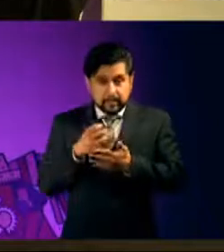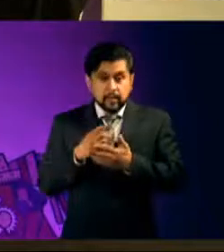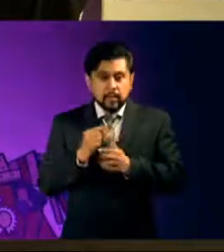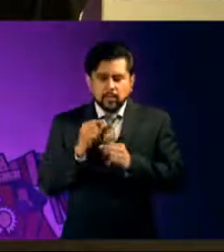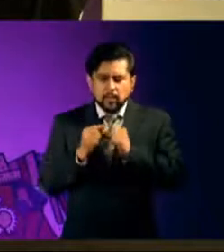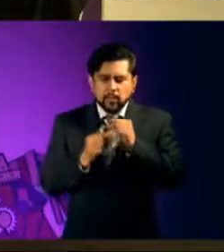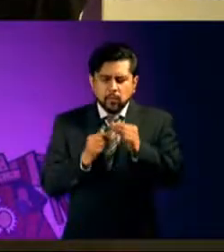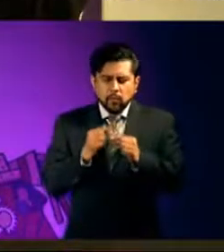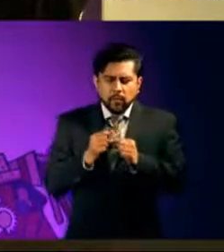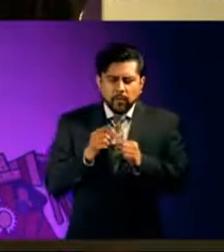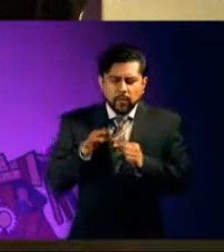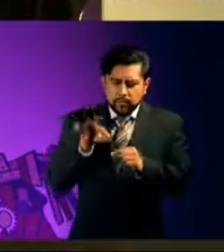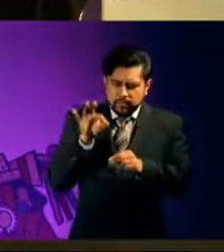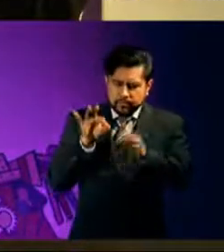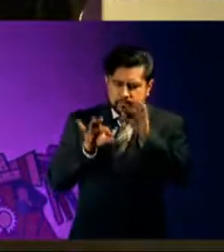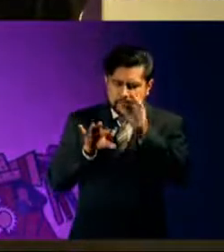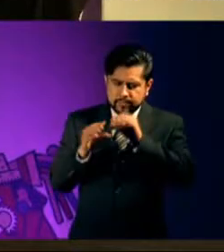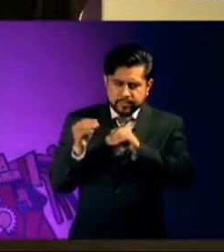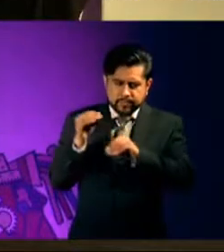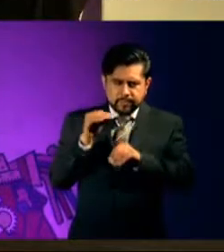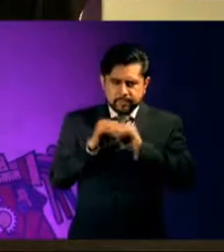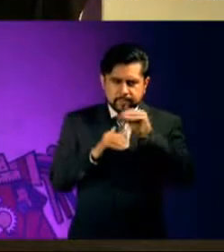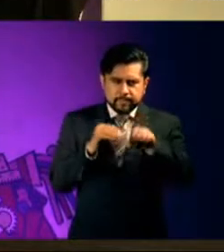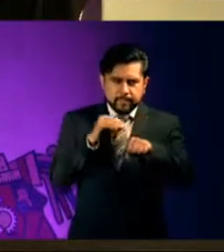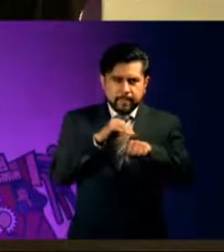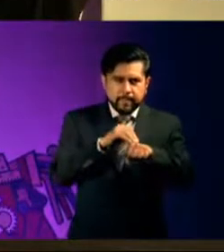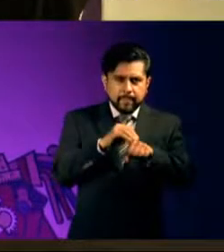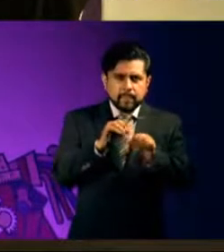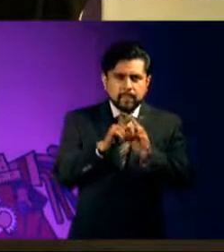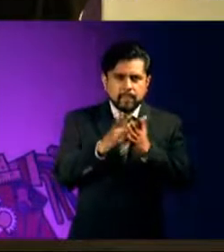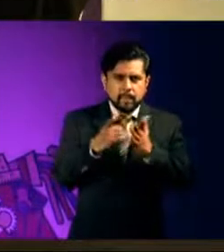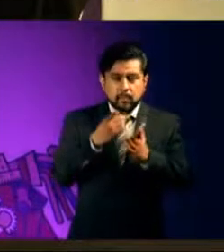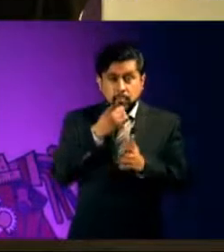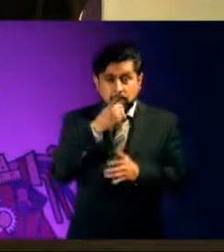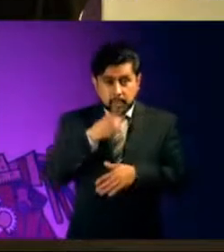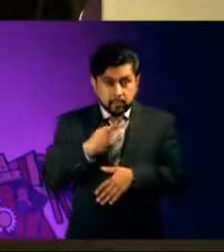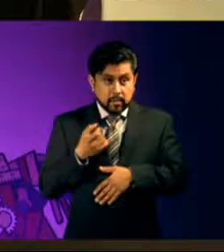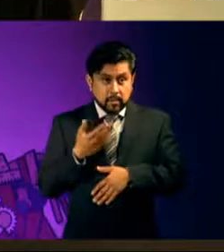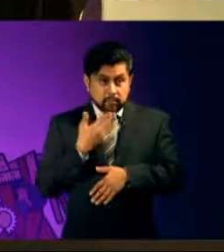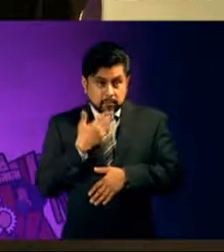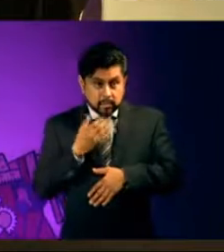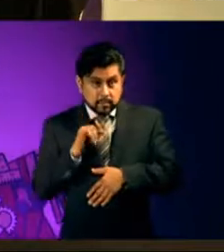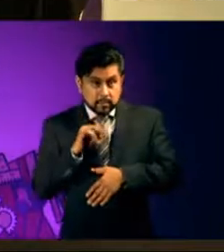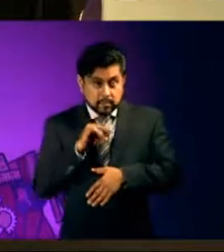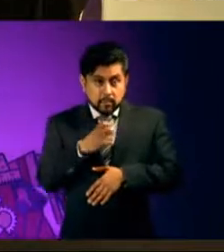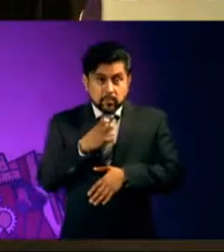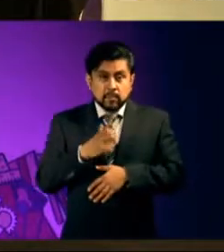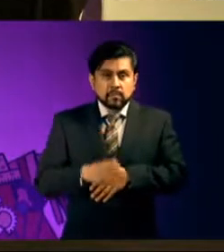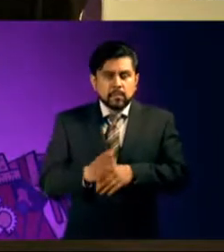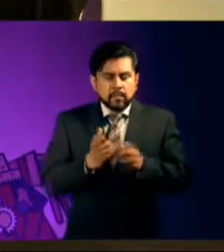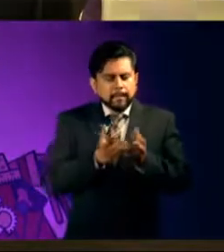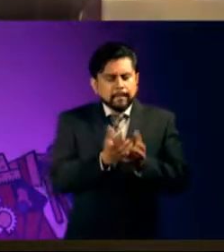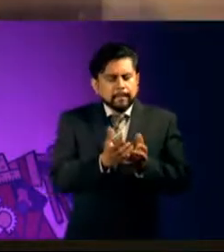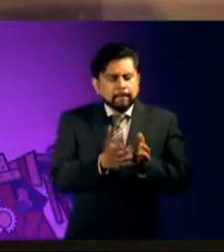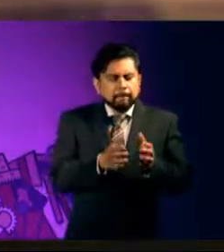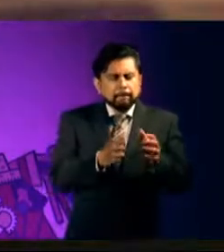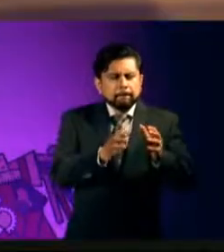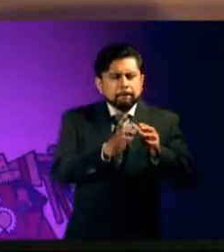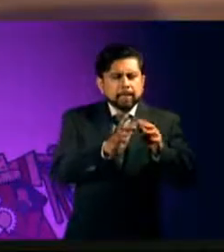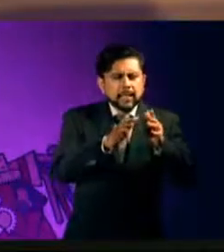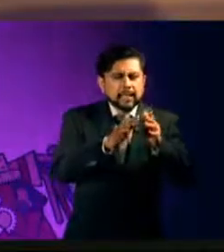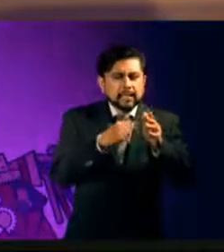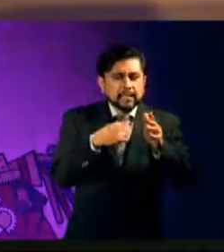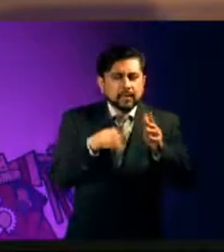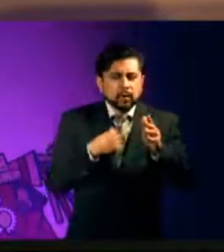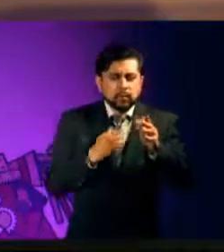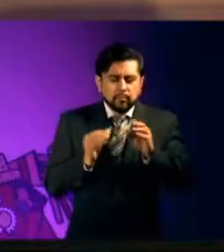pedazos de tal manera que tú me dirás si no lo logré que hice que a ver en la esta vasija está chiquita un montón de